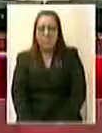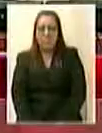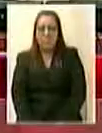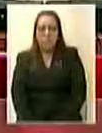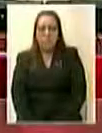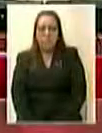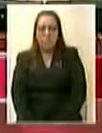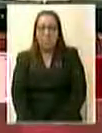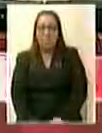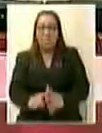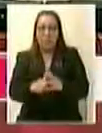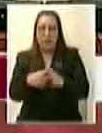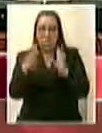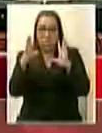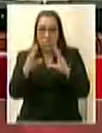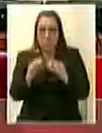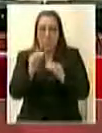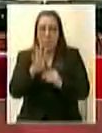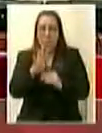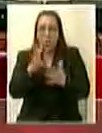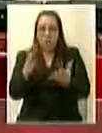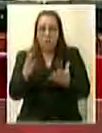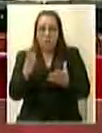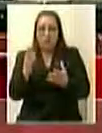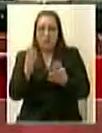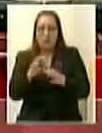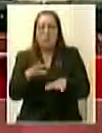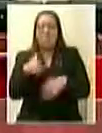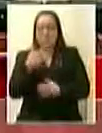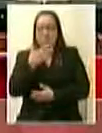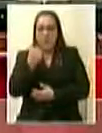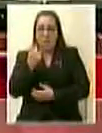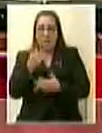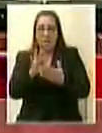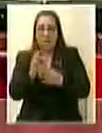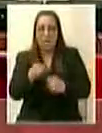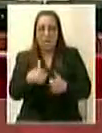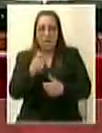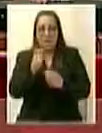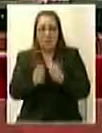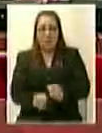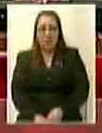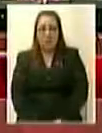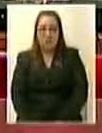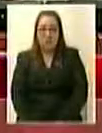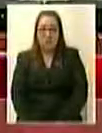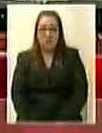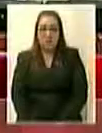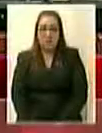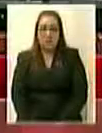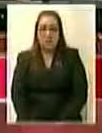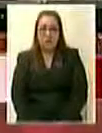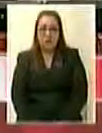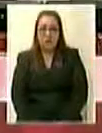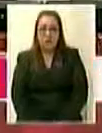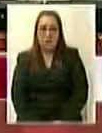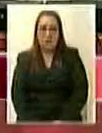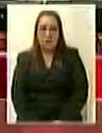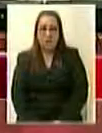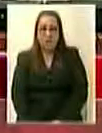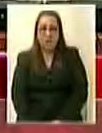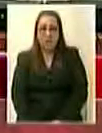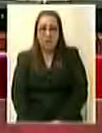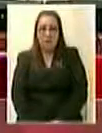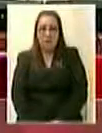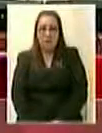a reducir el consumo de estos cuatro elementos, vamos a mejorar la calidad de vida de la gente, vamos a reducir y por supuesto la actividad